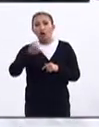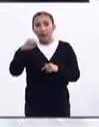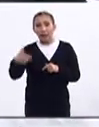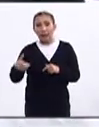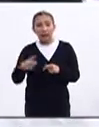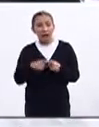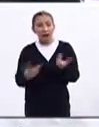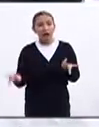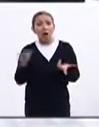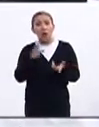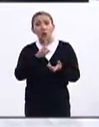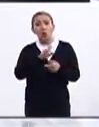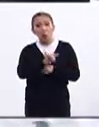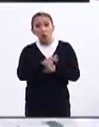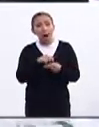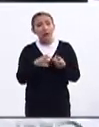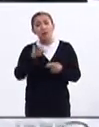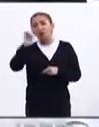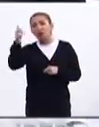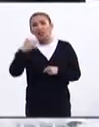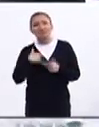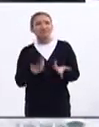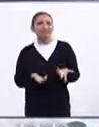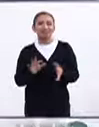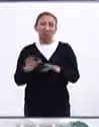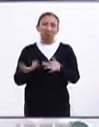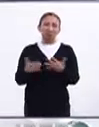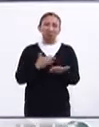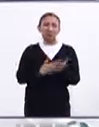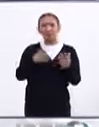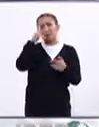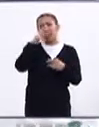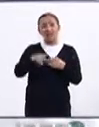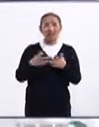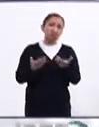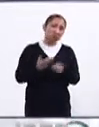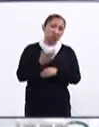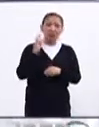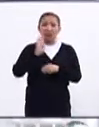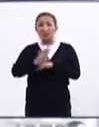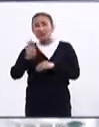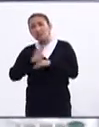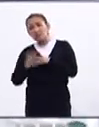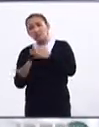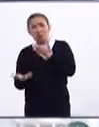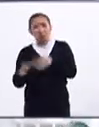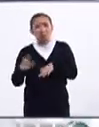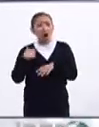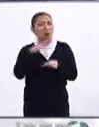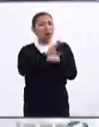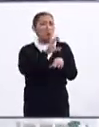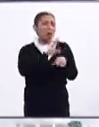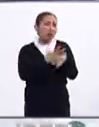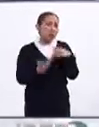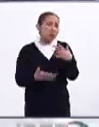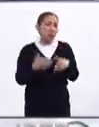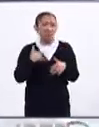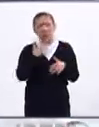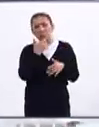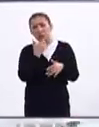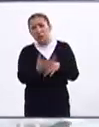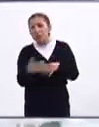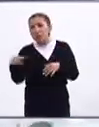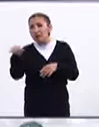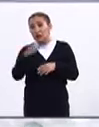costarricense, la uruguaya, y hay otras que están a media tabla, como la mexicana, la brasileña, la colombiana, y hay unas que